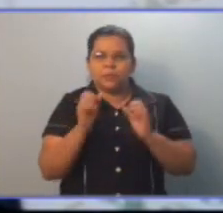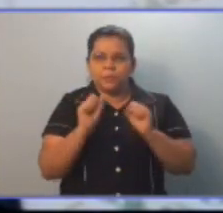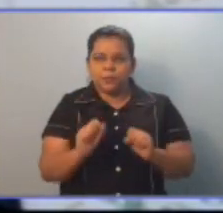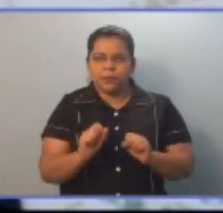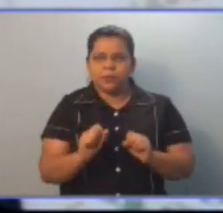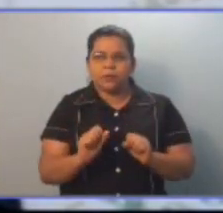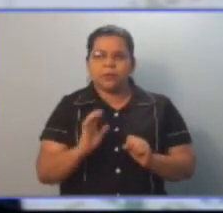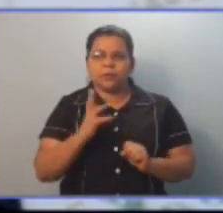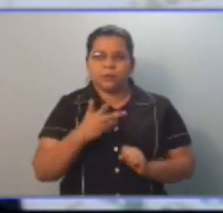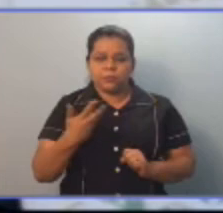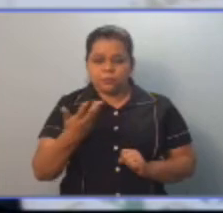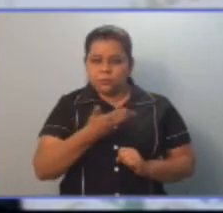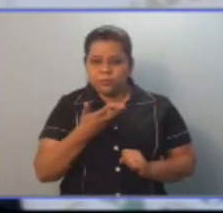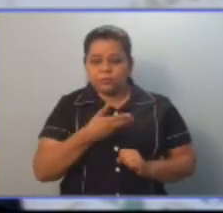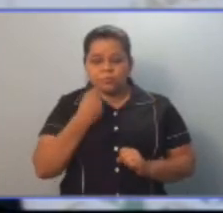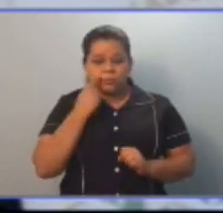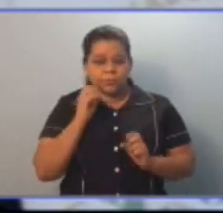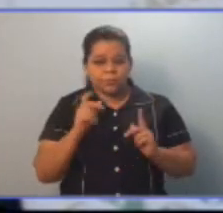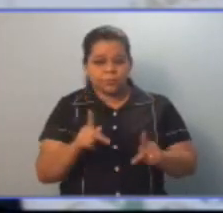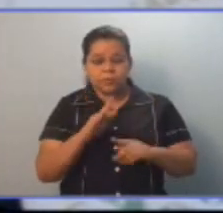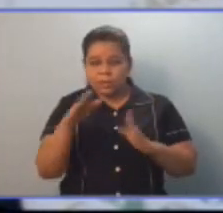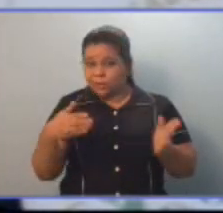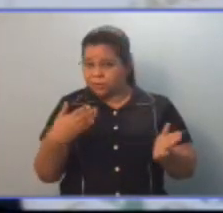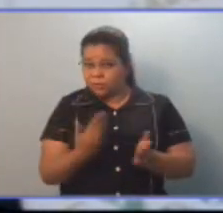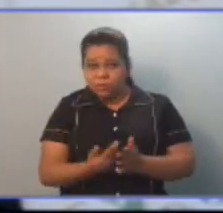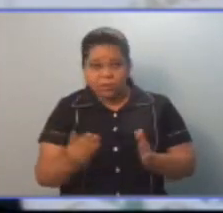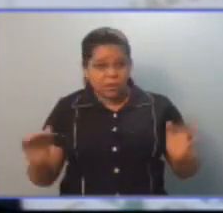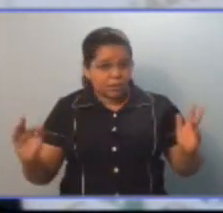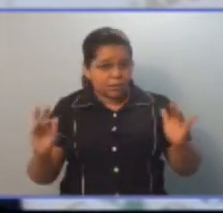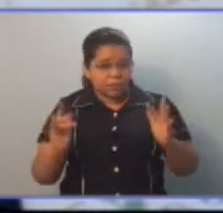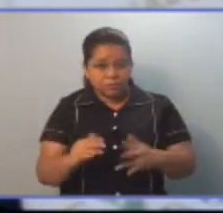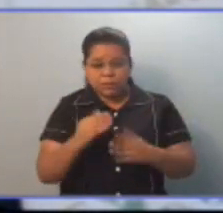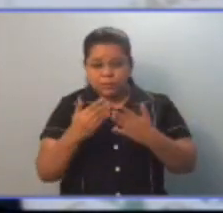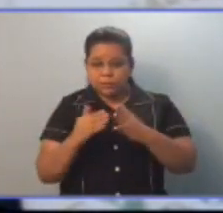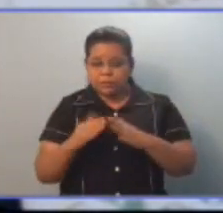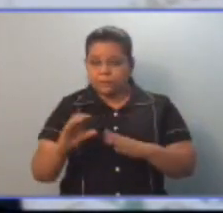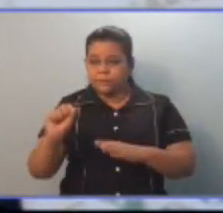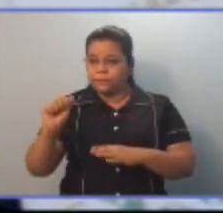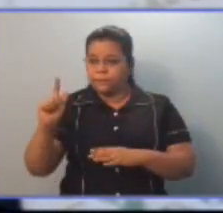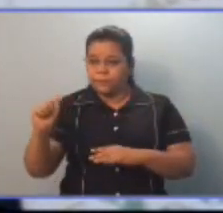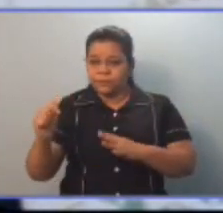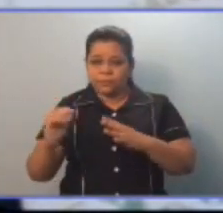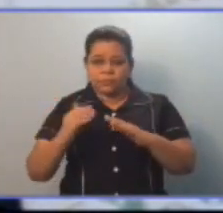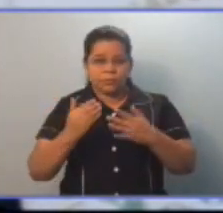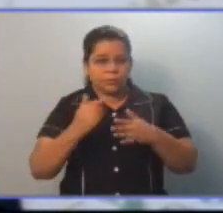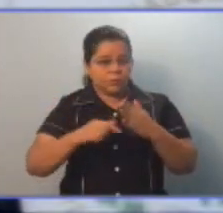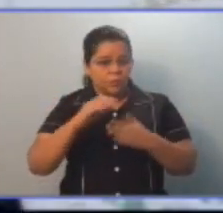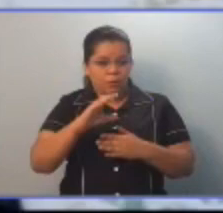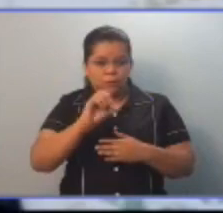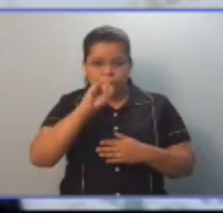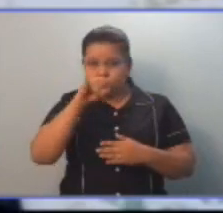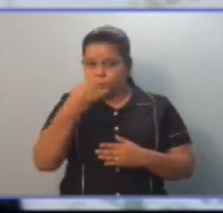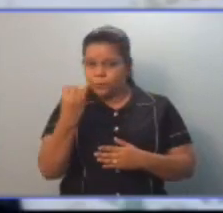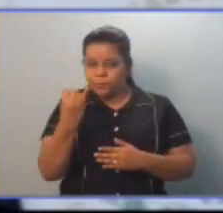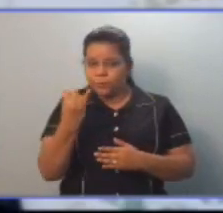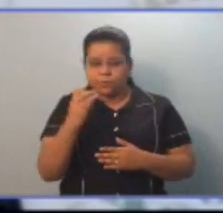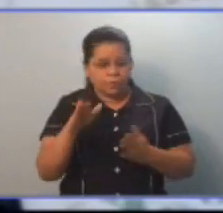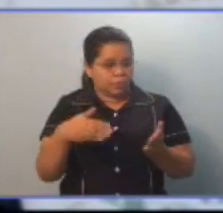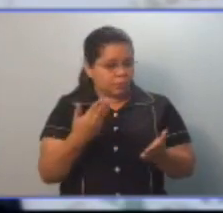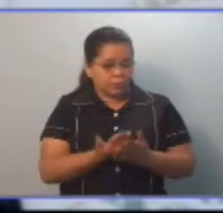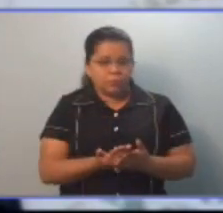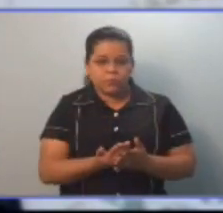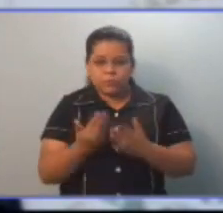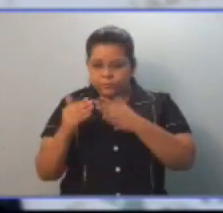aperturar que todas las sesiones en las diferentes salas de lo constitucional, de lo contencioso, de lo penal y de lo